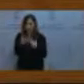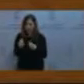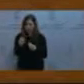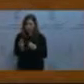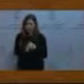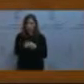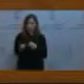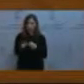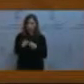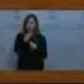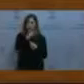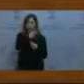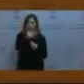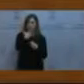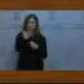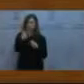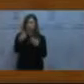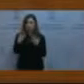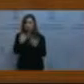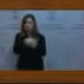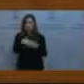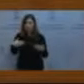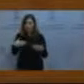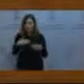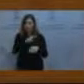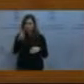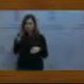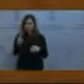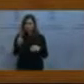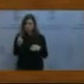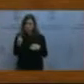perdemos de euros? Yo le aseguro que no, señora consejera.